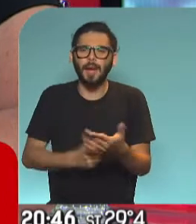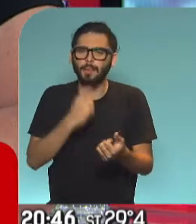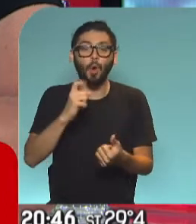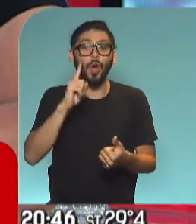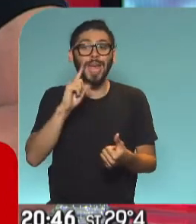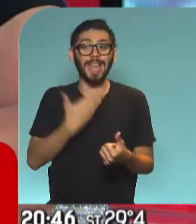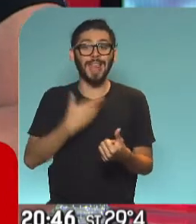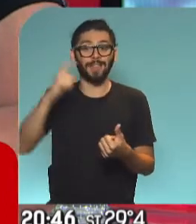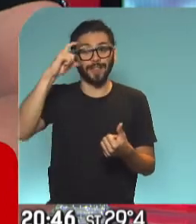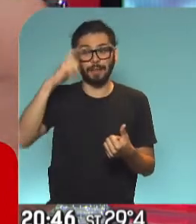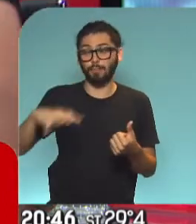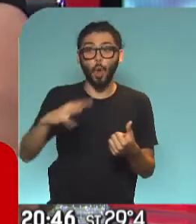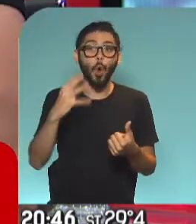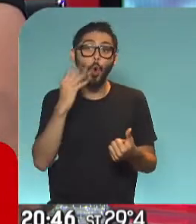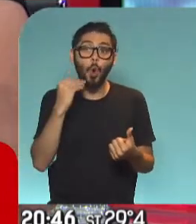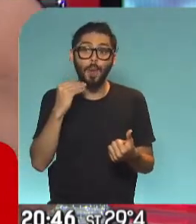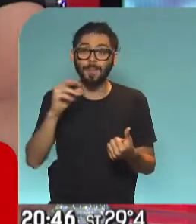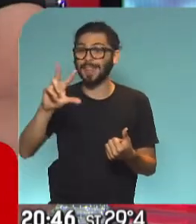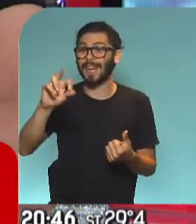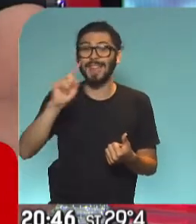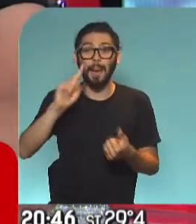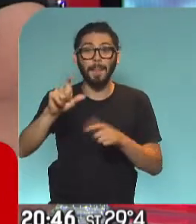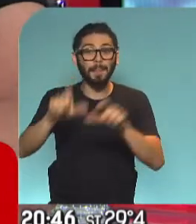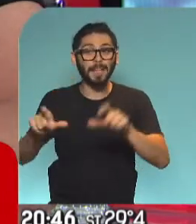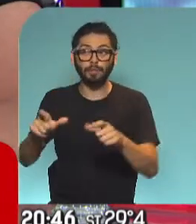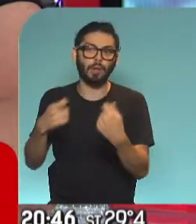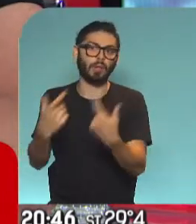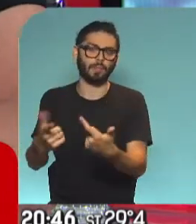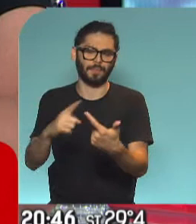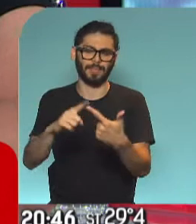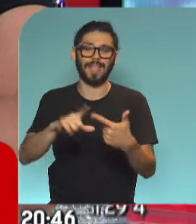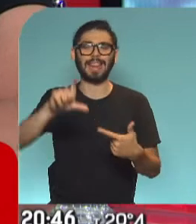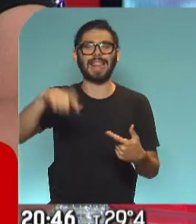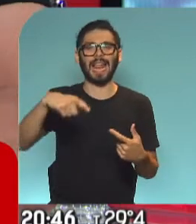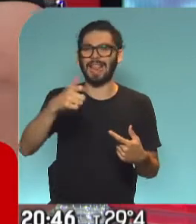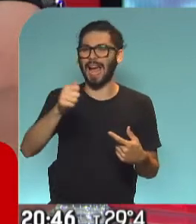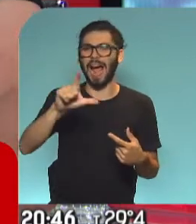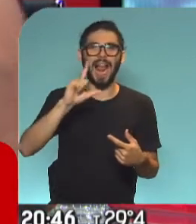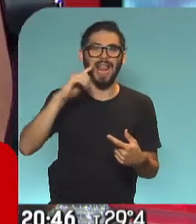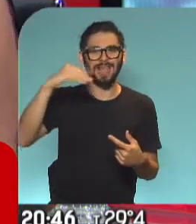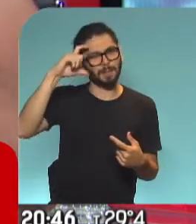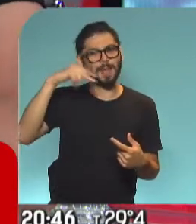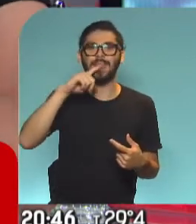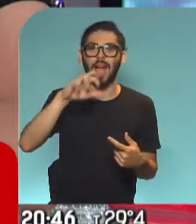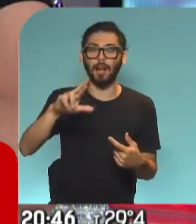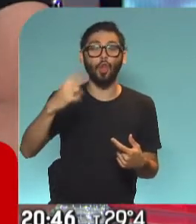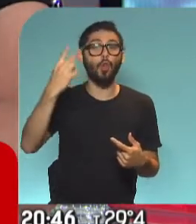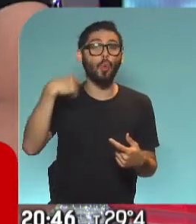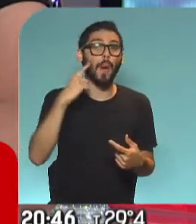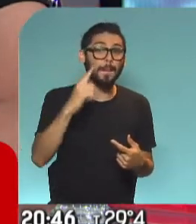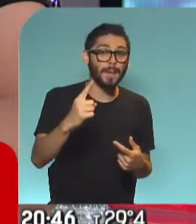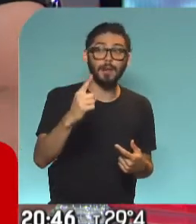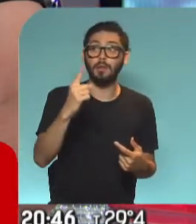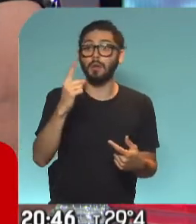emergencia que no tengan beneficio a 30.000 vecinas y vecinos la tarjeta alimentar que tienen a 9 mil mamás y papás como